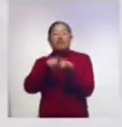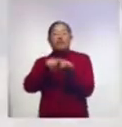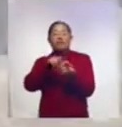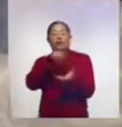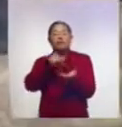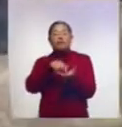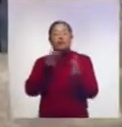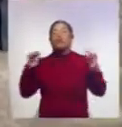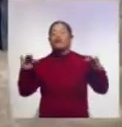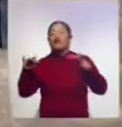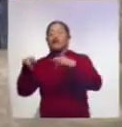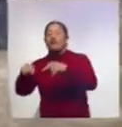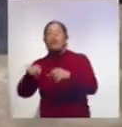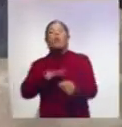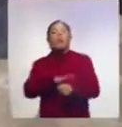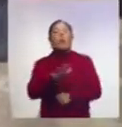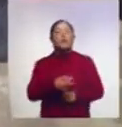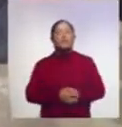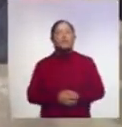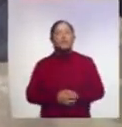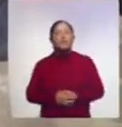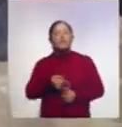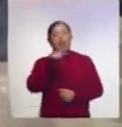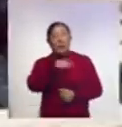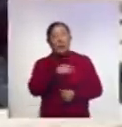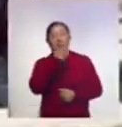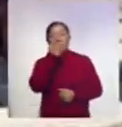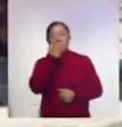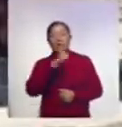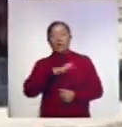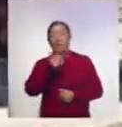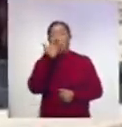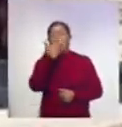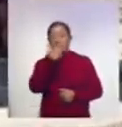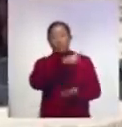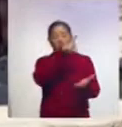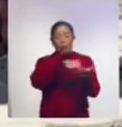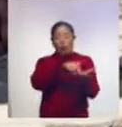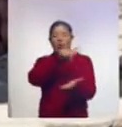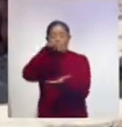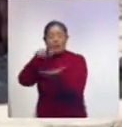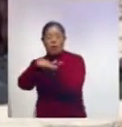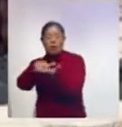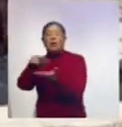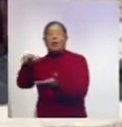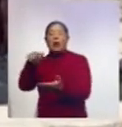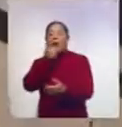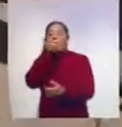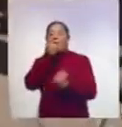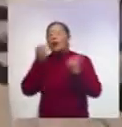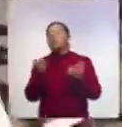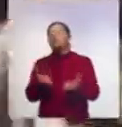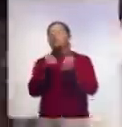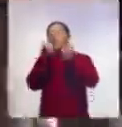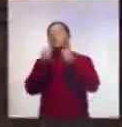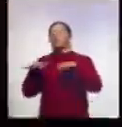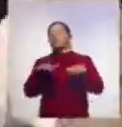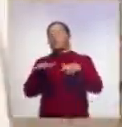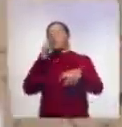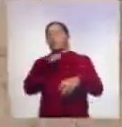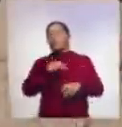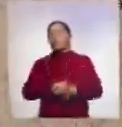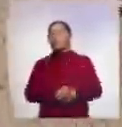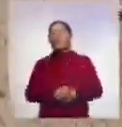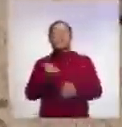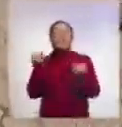difundiendo. En esta institución fueron 8 los puntos de reunión donde los alumnos se pusieron a salvo en este simulacro. De igual manera, la